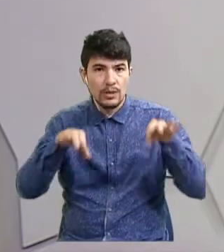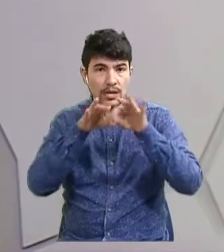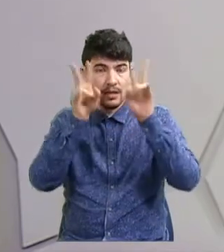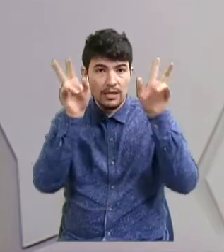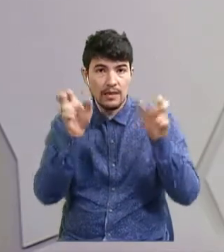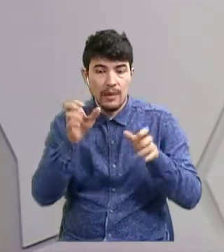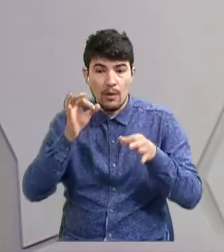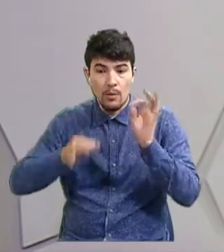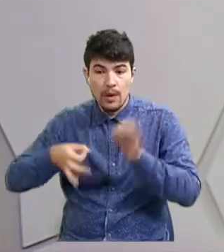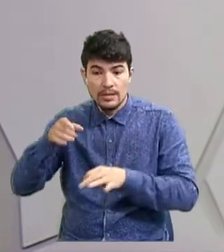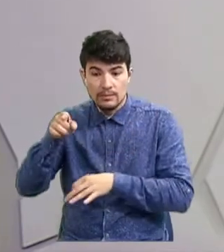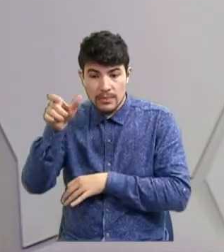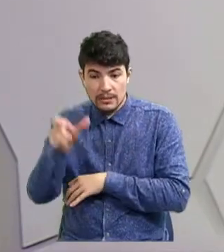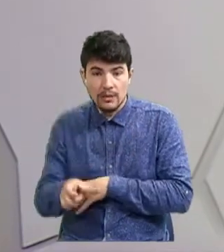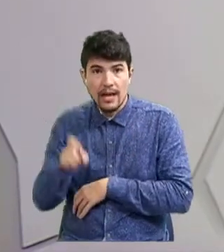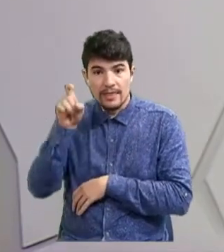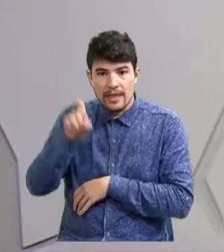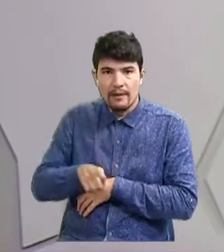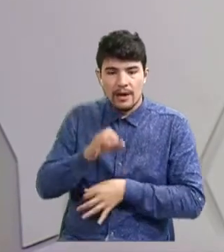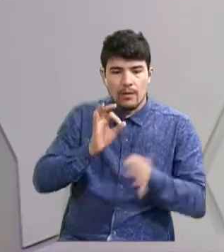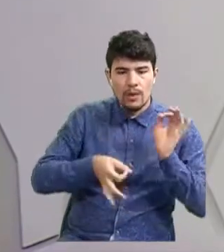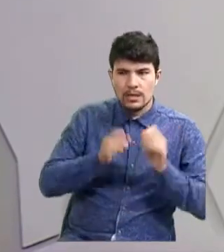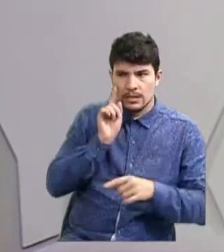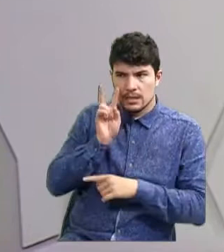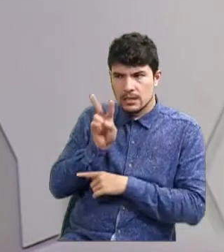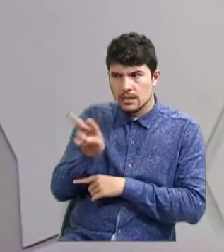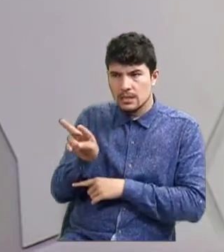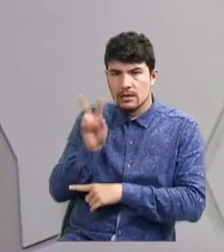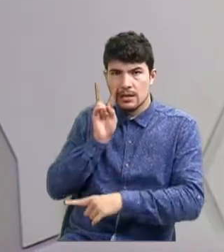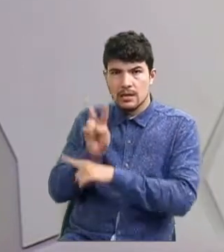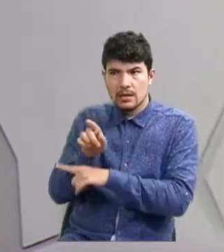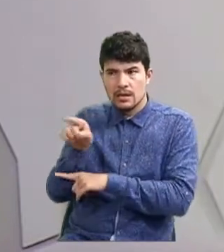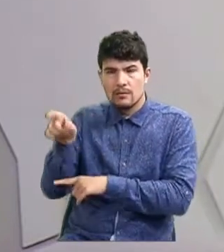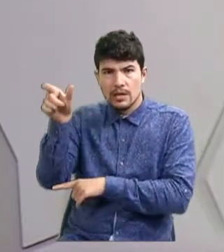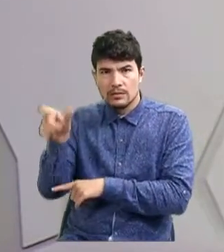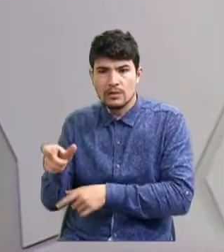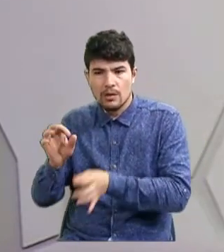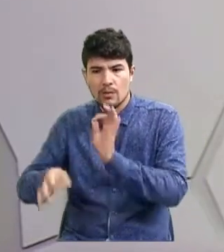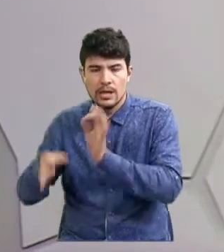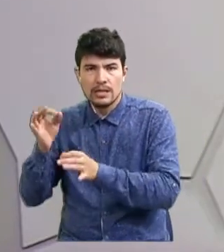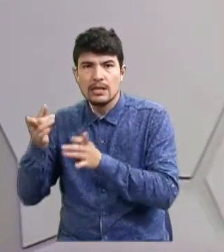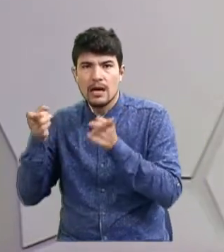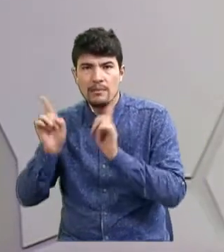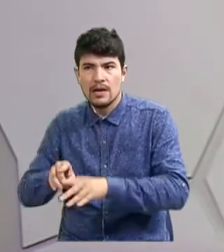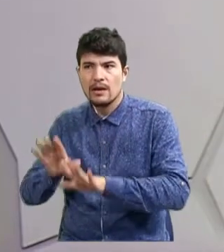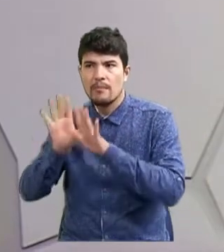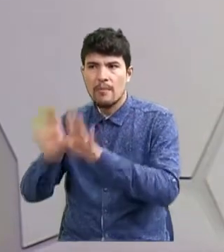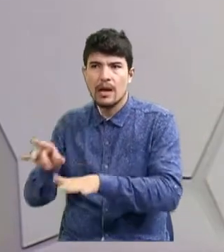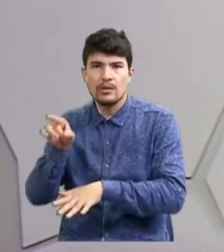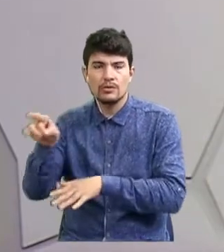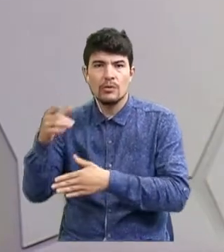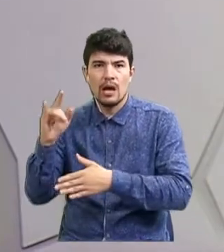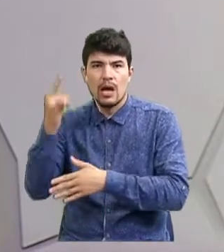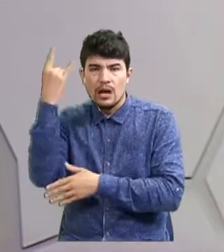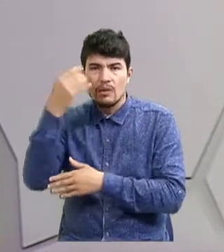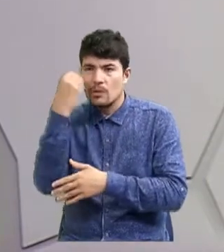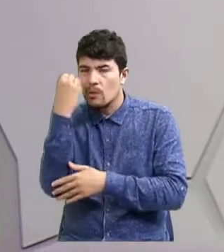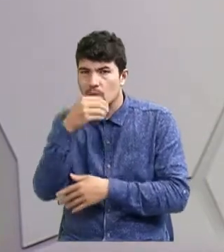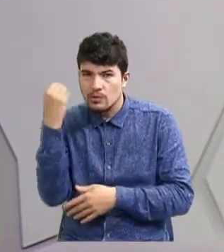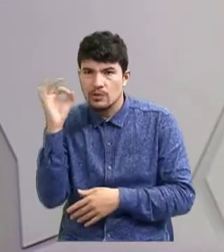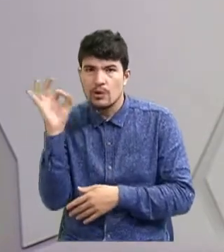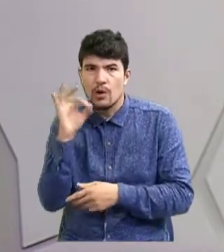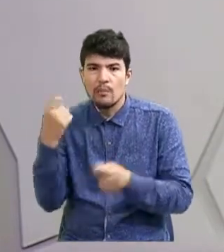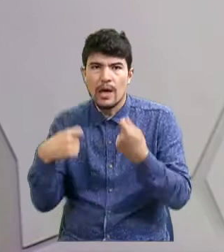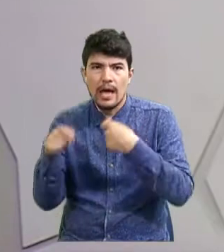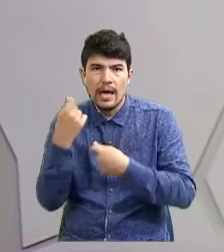tener también un juez que les haga justicia y que le ponga freno a todos los abusos en materia de corrupción, de